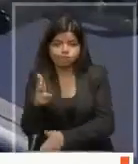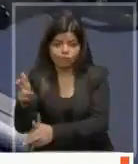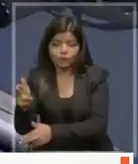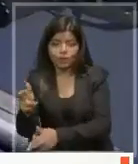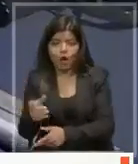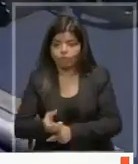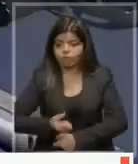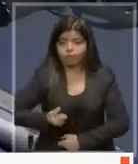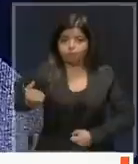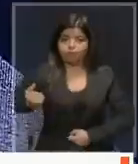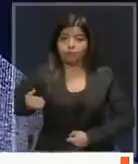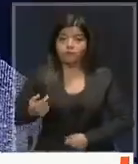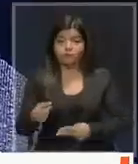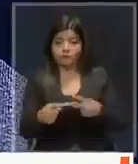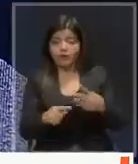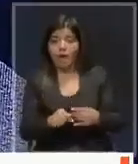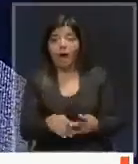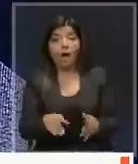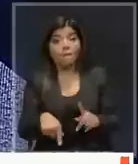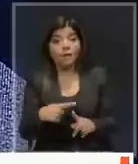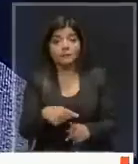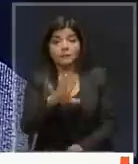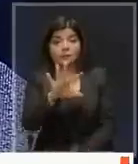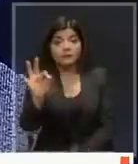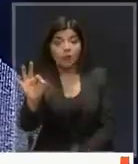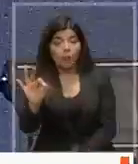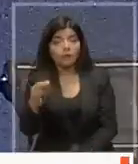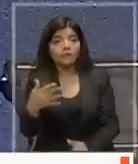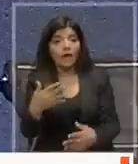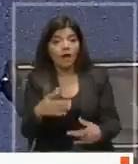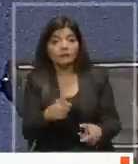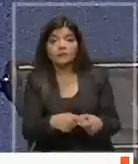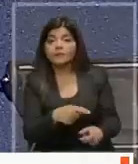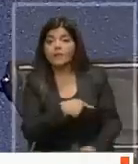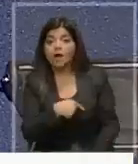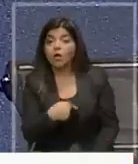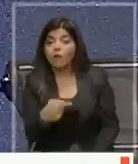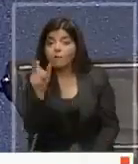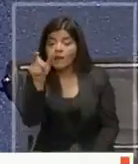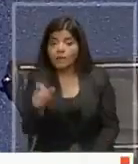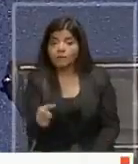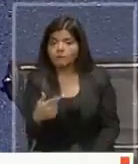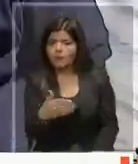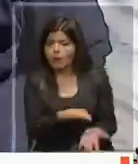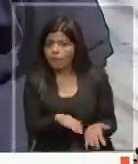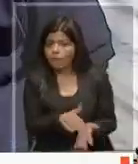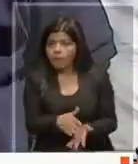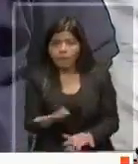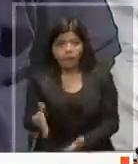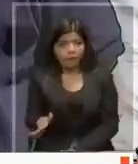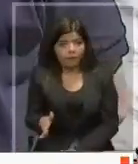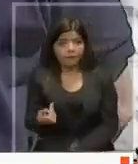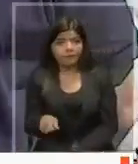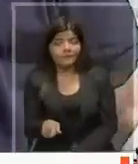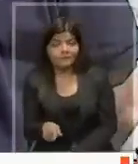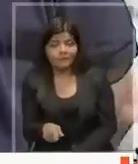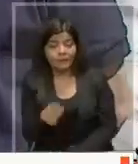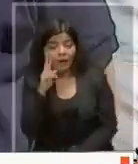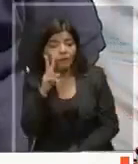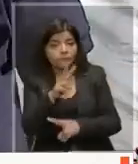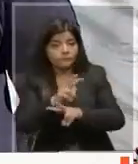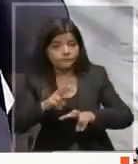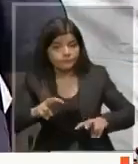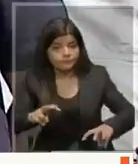llamó la atención son 50 de estas armas inscritas a nombres de personas ya fallecidas. Estamos en proceso de verificar